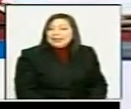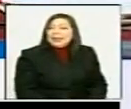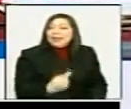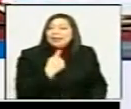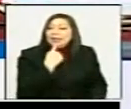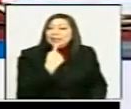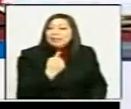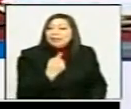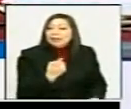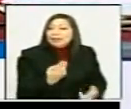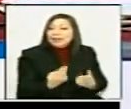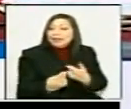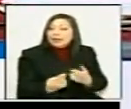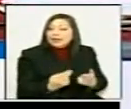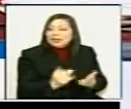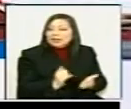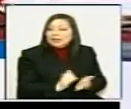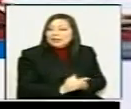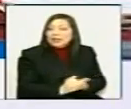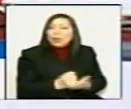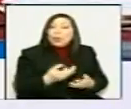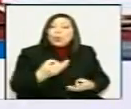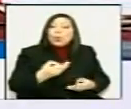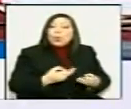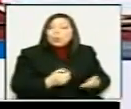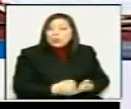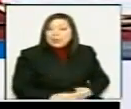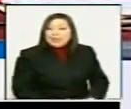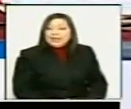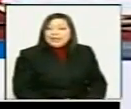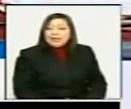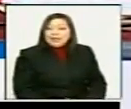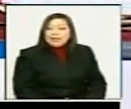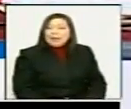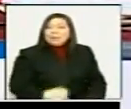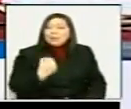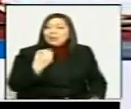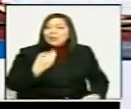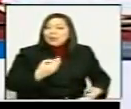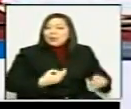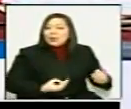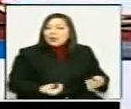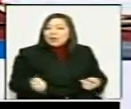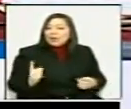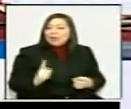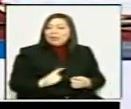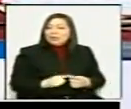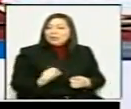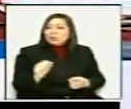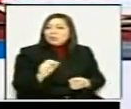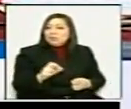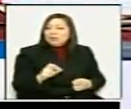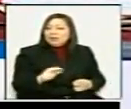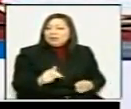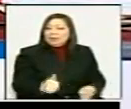plantea un recurso de casación al Poder Judicial, ante la Corte Suprema.